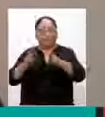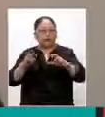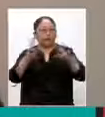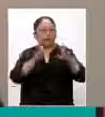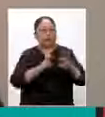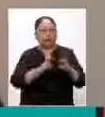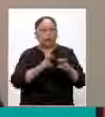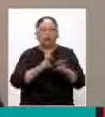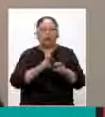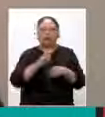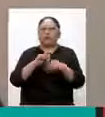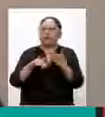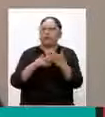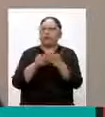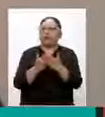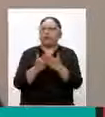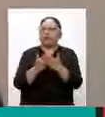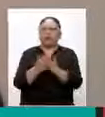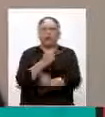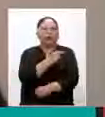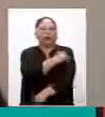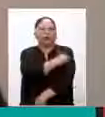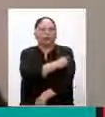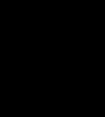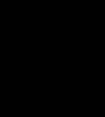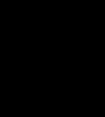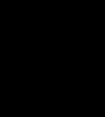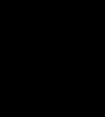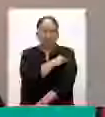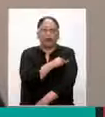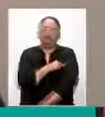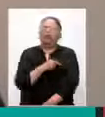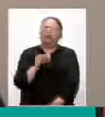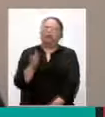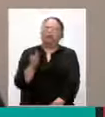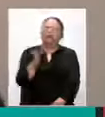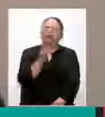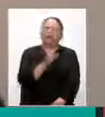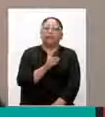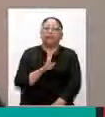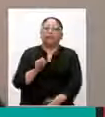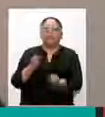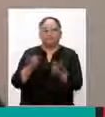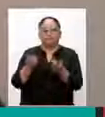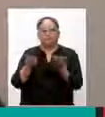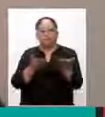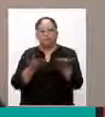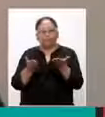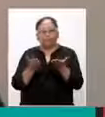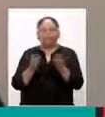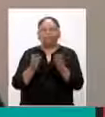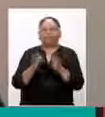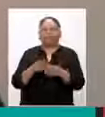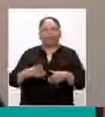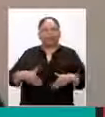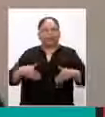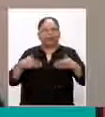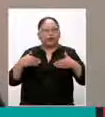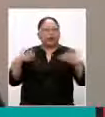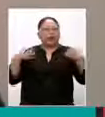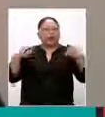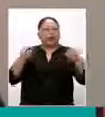a todos aquellos hospitales que lleguen a parar servicios, que se llegue a afectar la vida y la salud de la